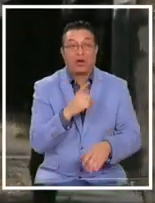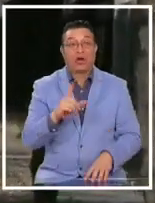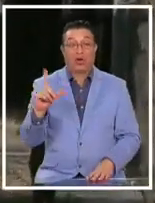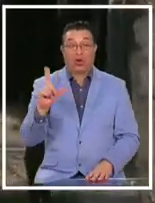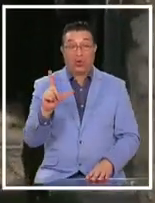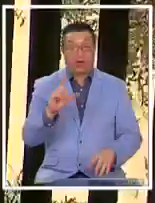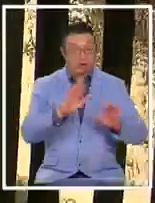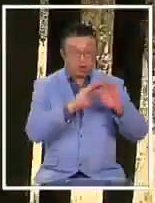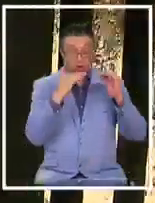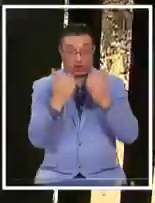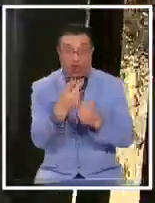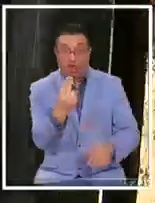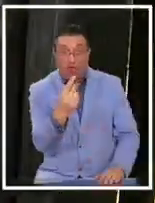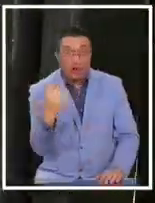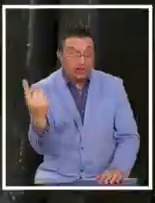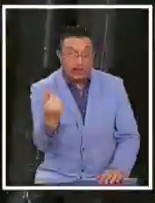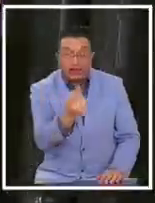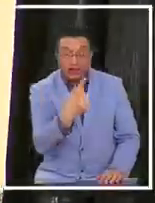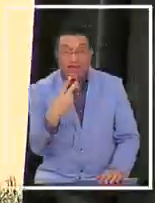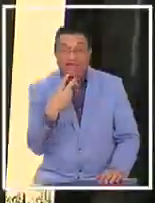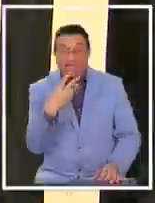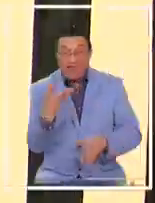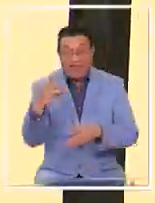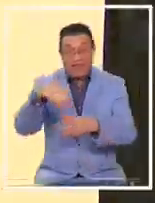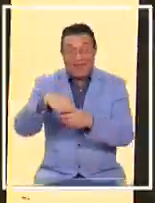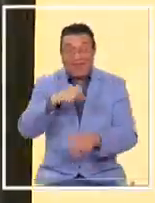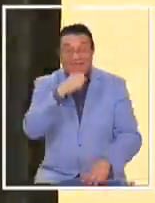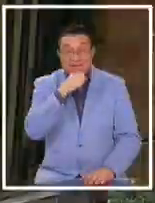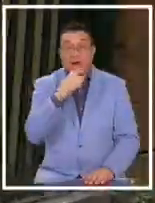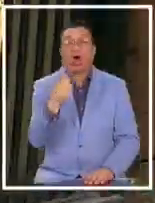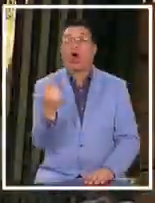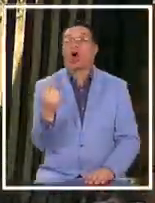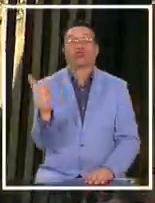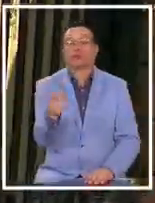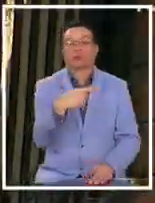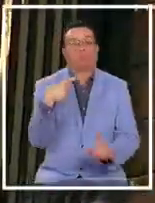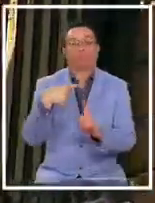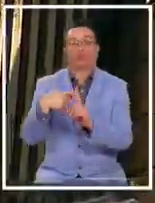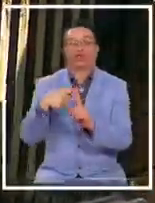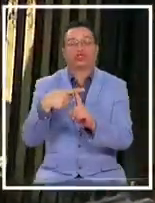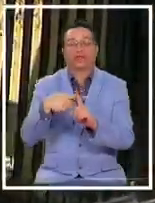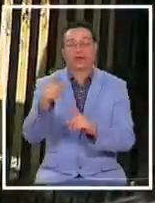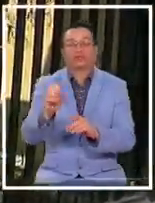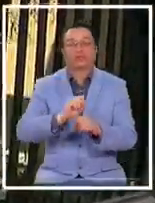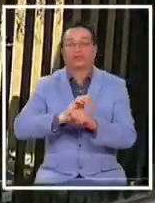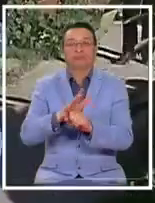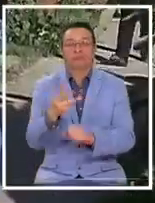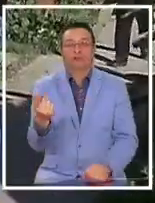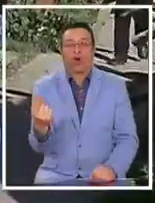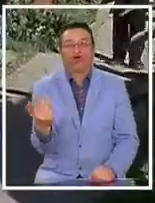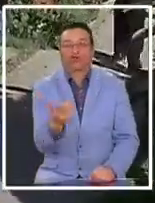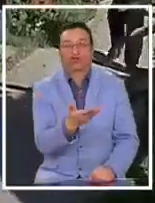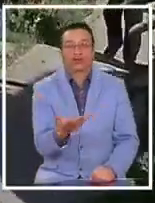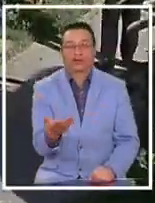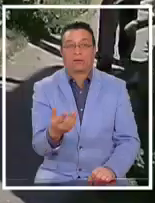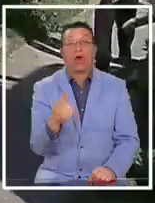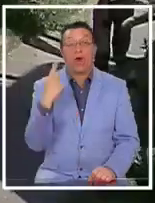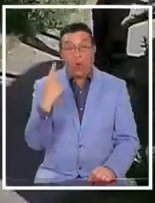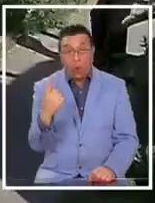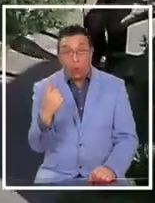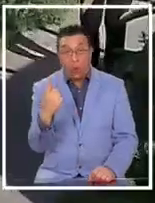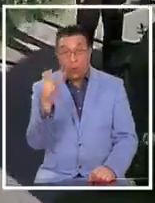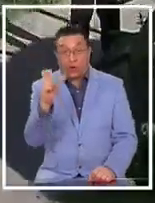los 12 adultos mayores que habitan en el lugar, 11 dieron positivo al examen de COVID. Peor aún, uno de